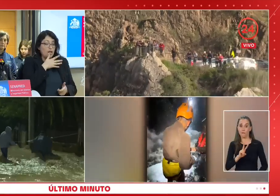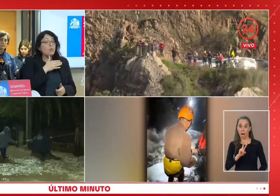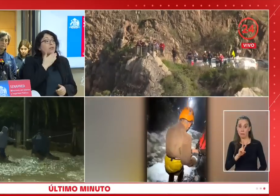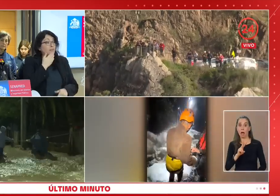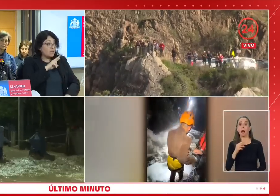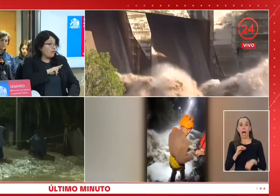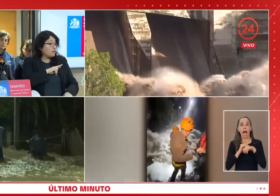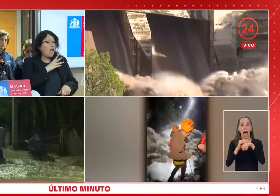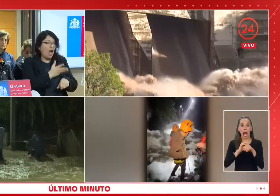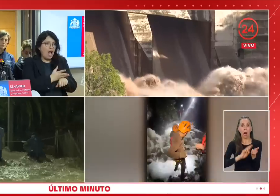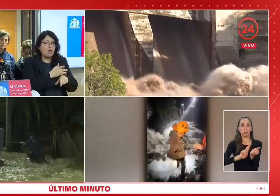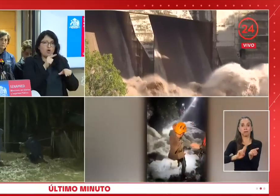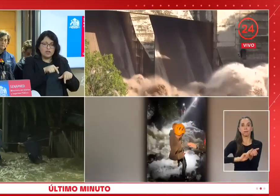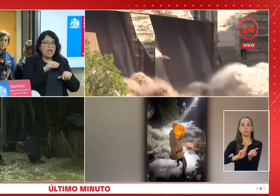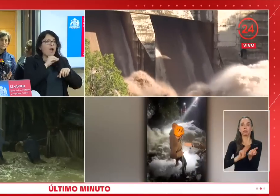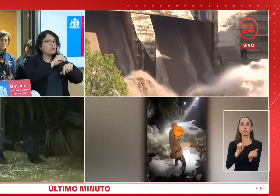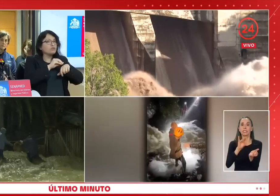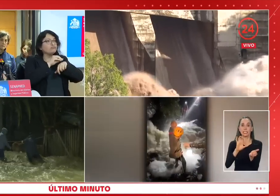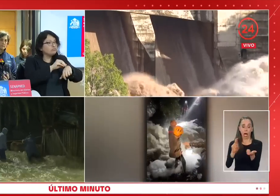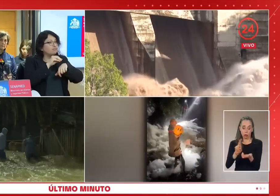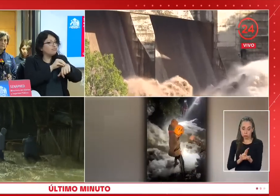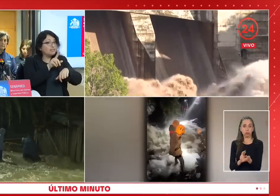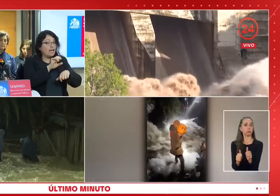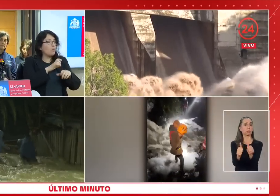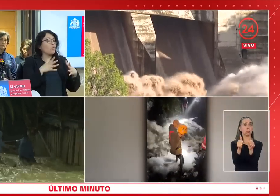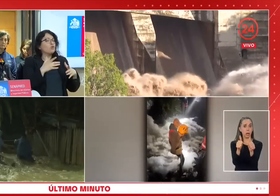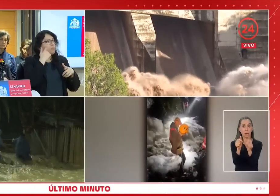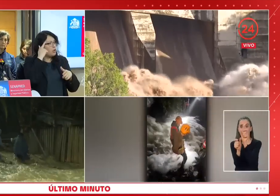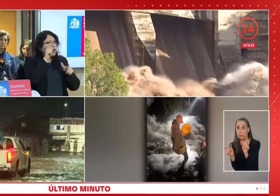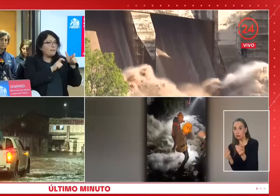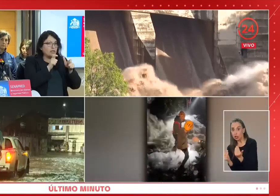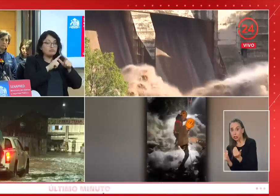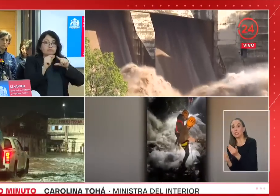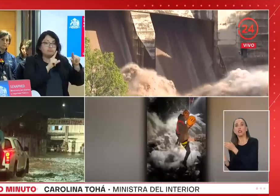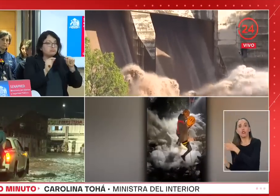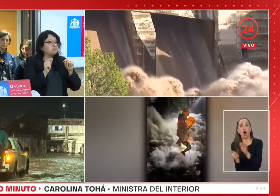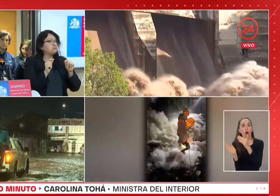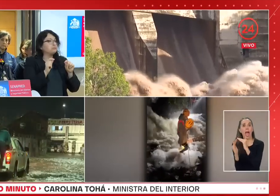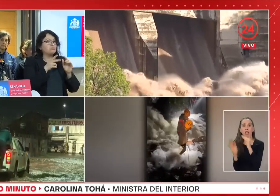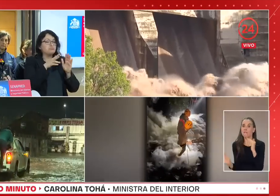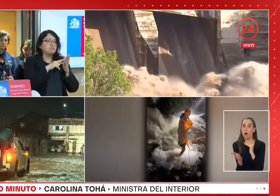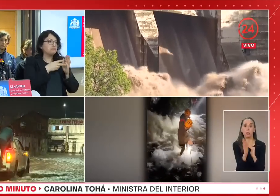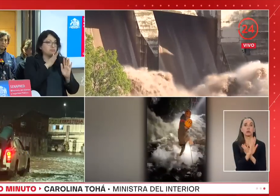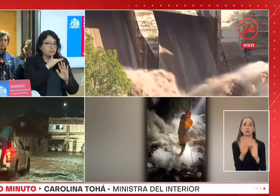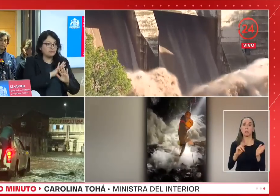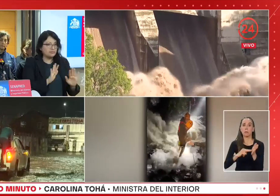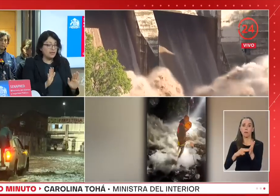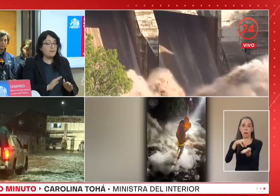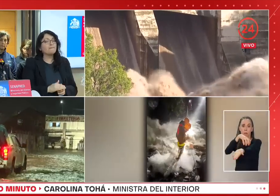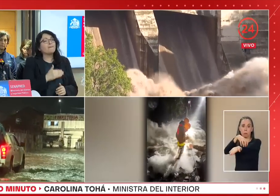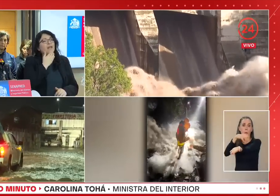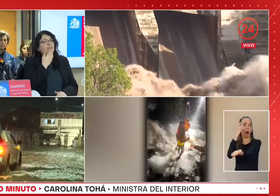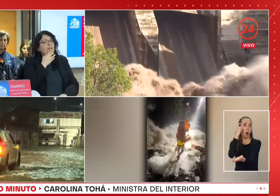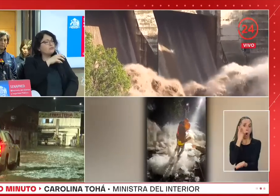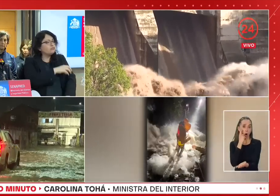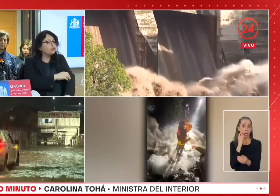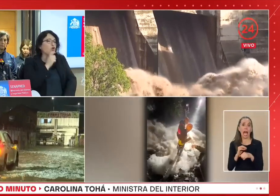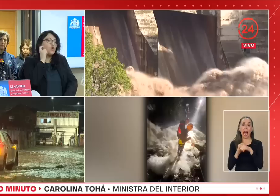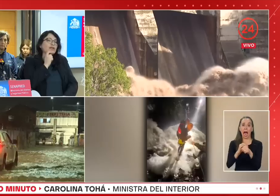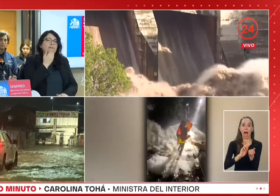Valparaíso varias alertas hay durante el día pero funcionaron bien se hicieron las evacuaciones sin mayor problema en o'higgins tuvimos